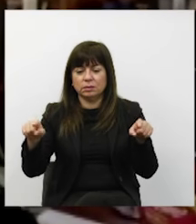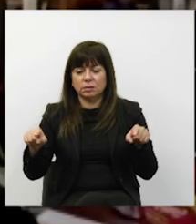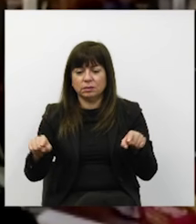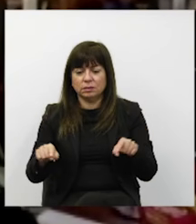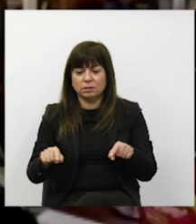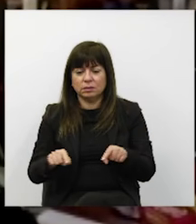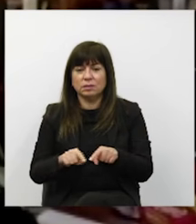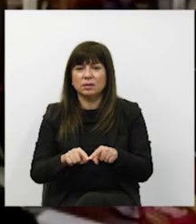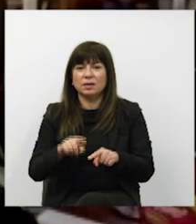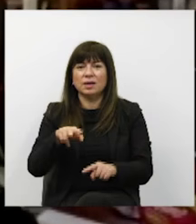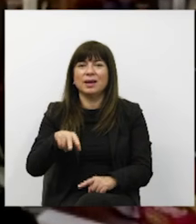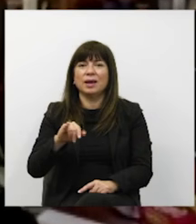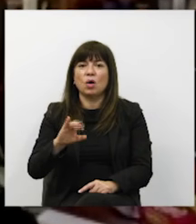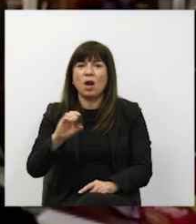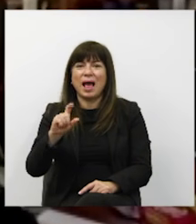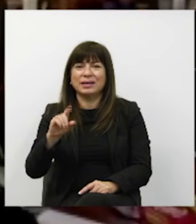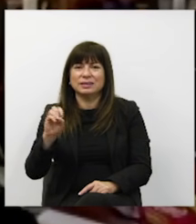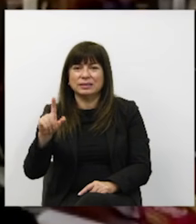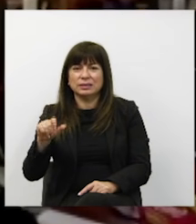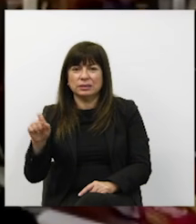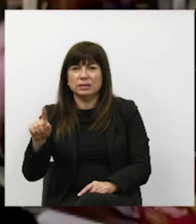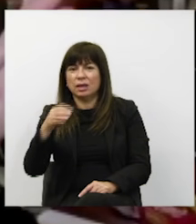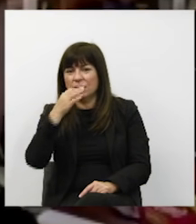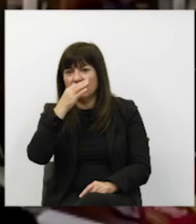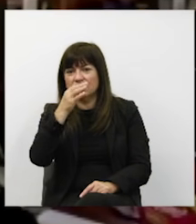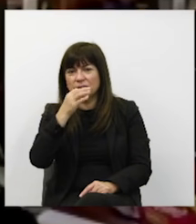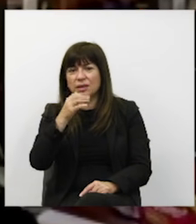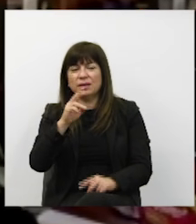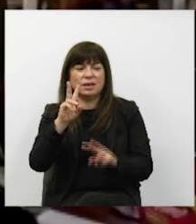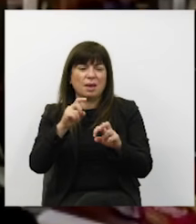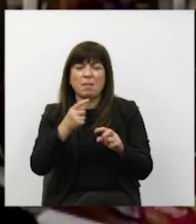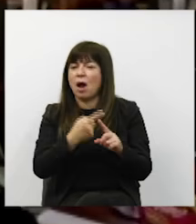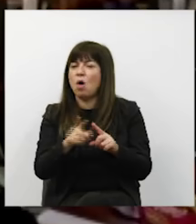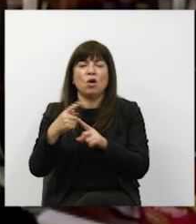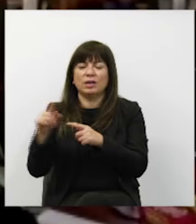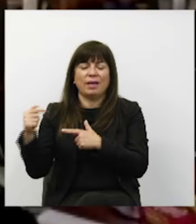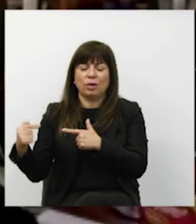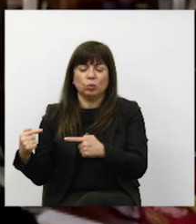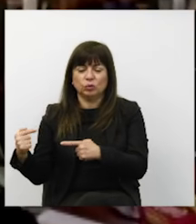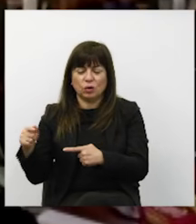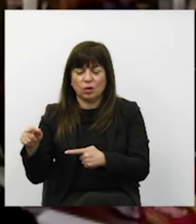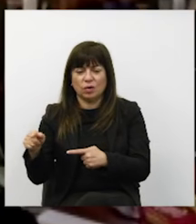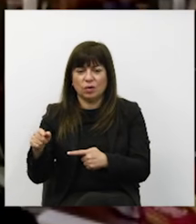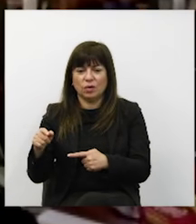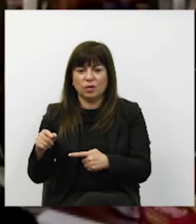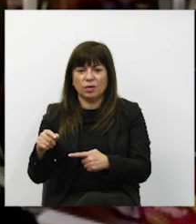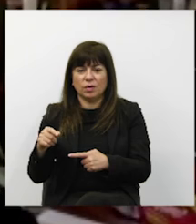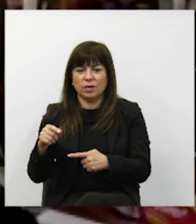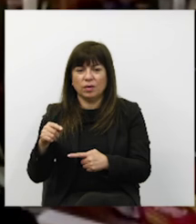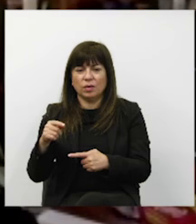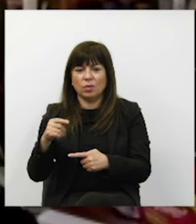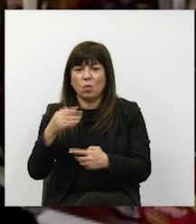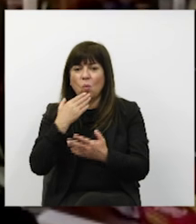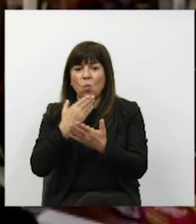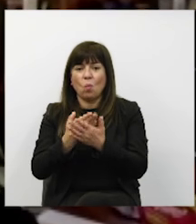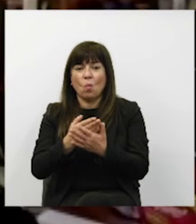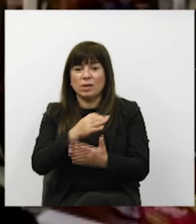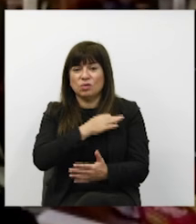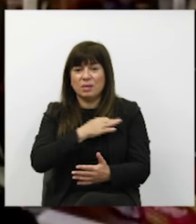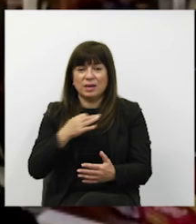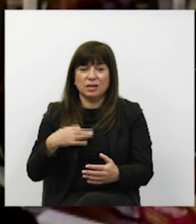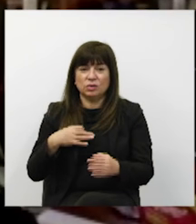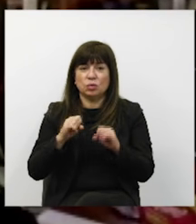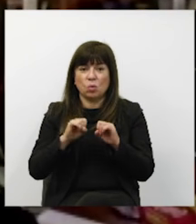que dijo Nicolás, que también puede ser tema de otra discusión, lo dijo Nicolás cuando era ministro